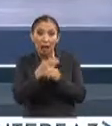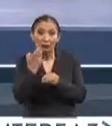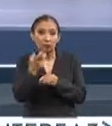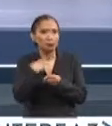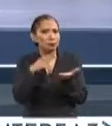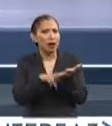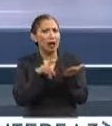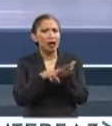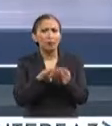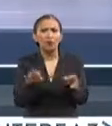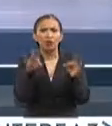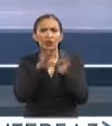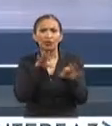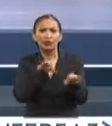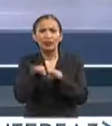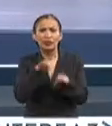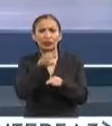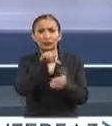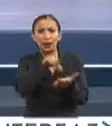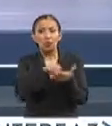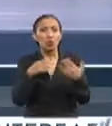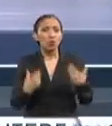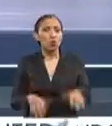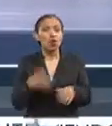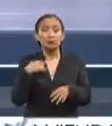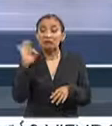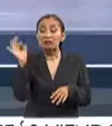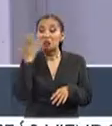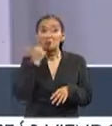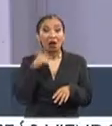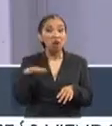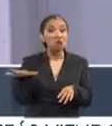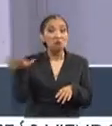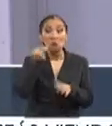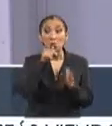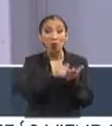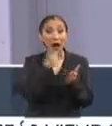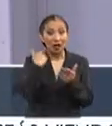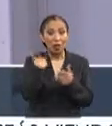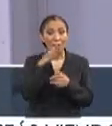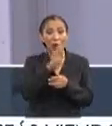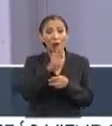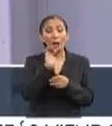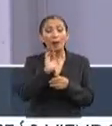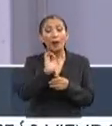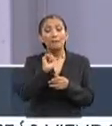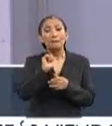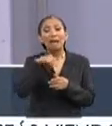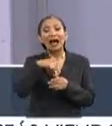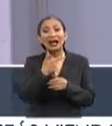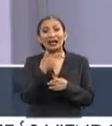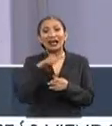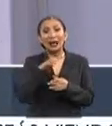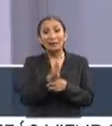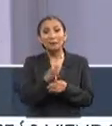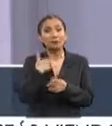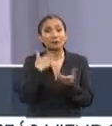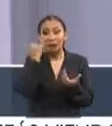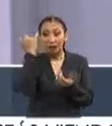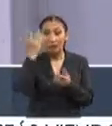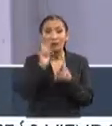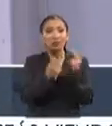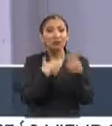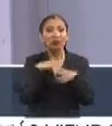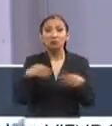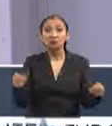dice mucho de la importancia de la labor de este centro, ¿no? Si no existiera un lugar como el Banjeb, sencillamente esas plantas ya no existirían